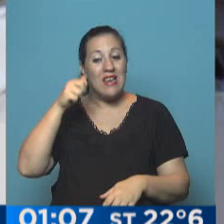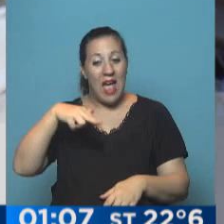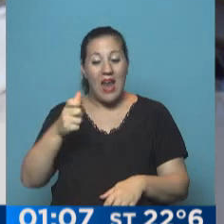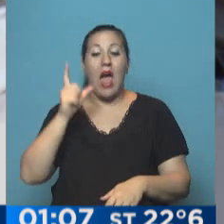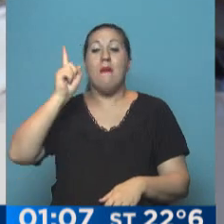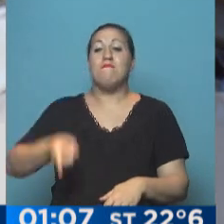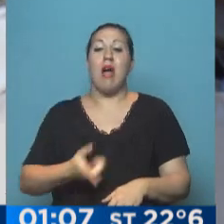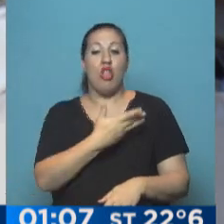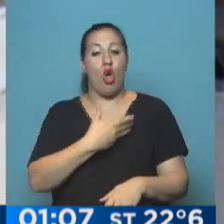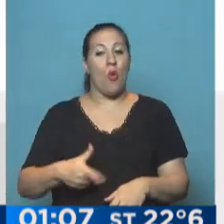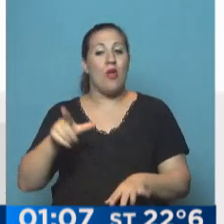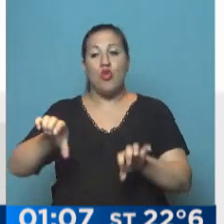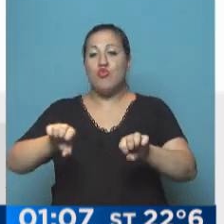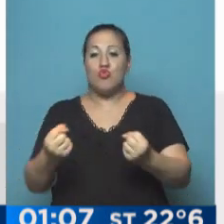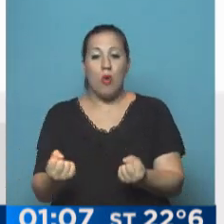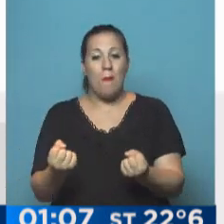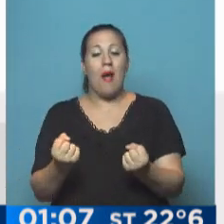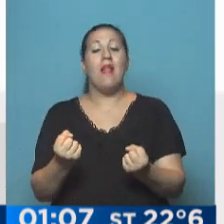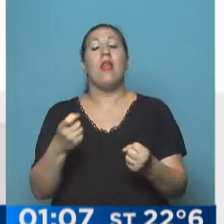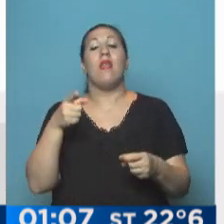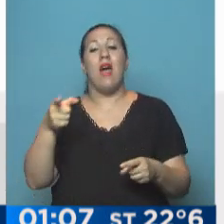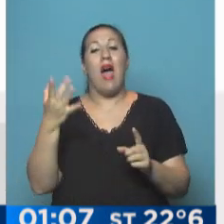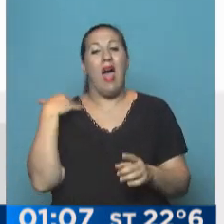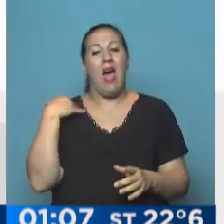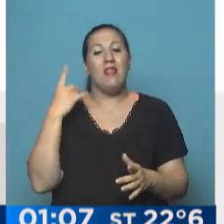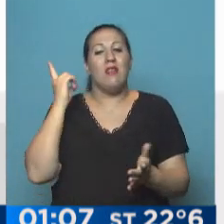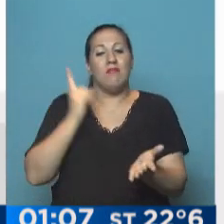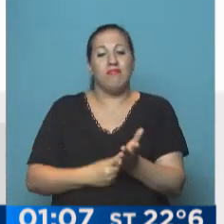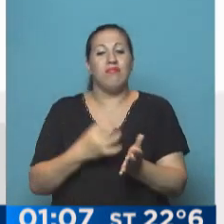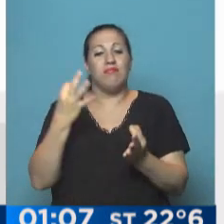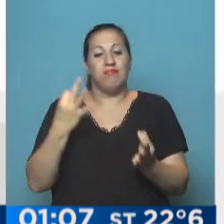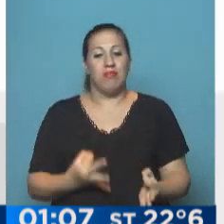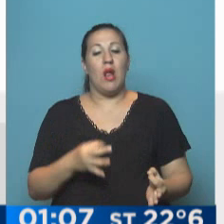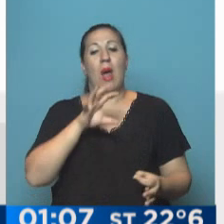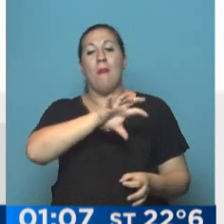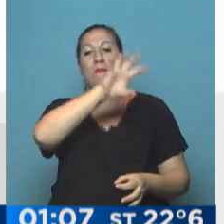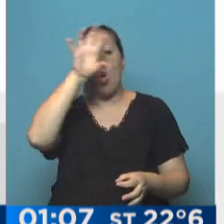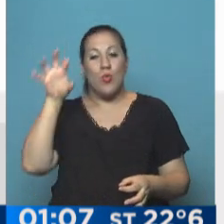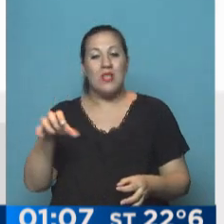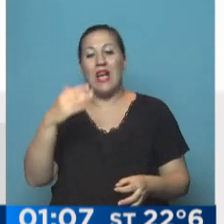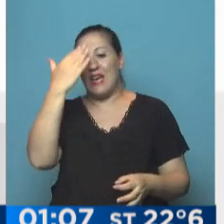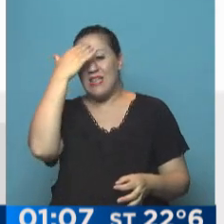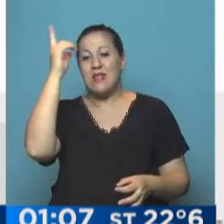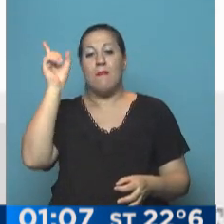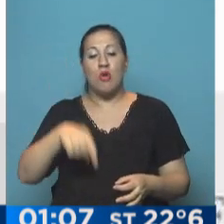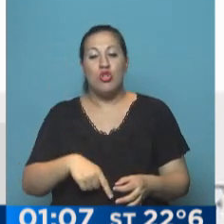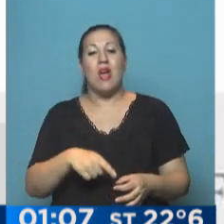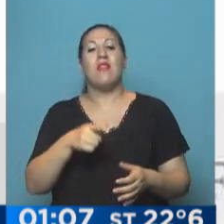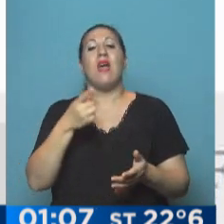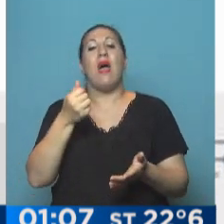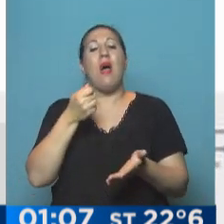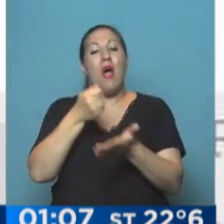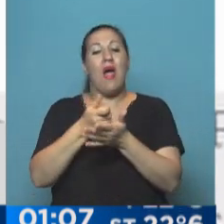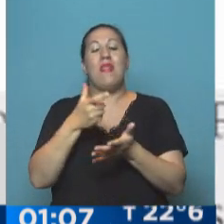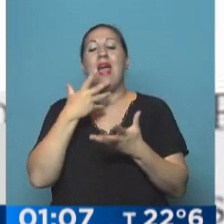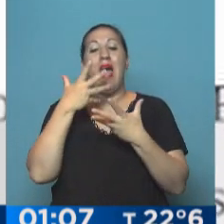gobierno que suspenda la medida por la cual dispuso la transferencia a las provincias del 15% de los fondos de